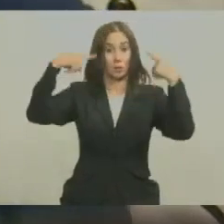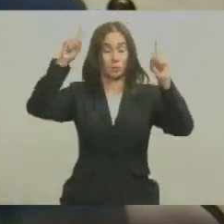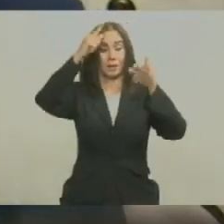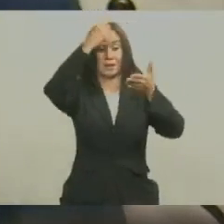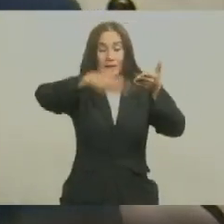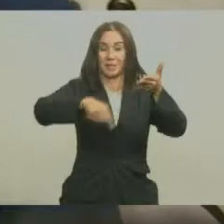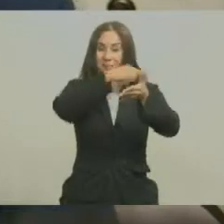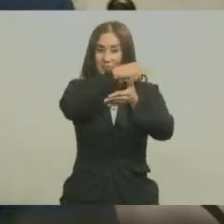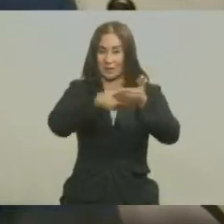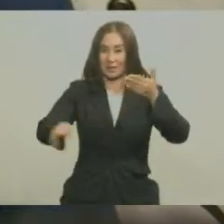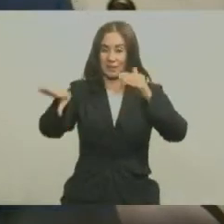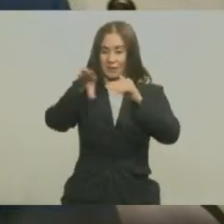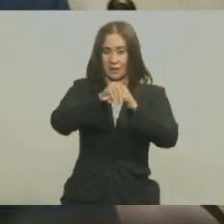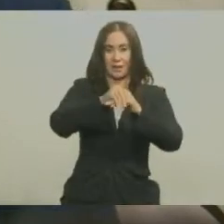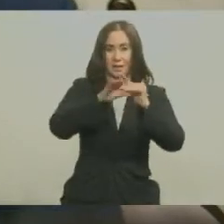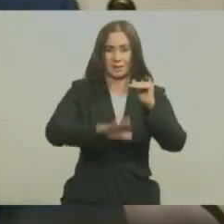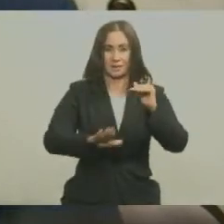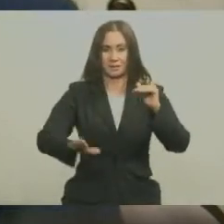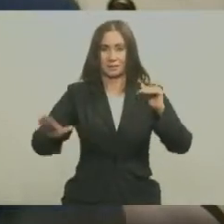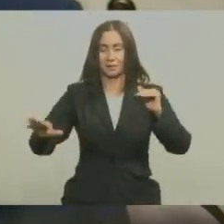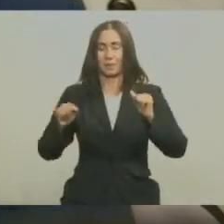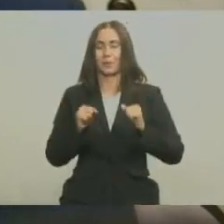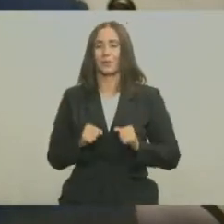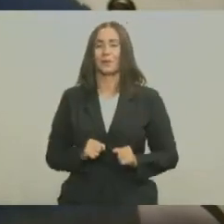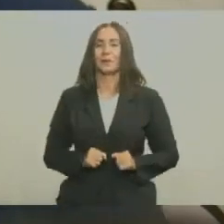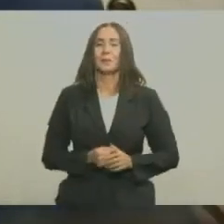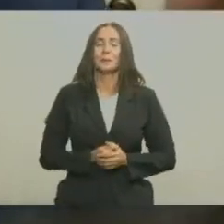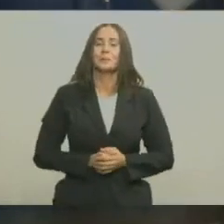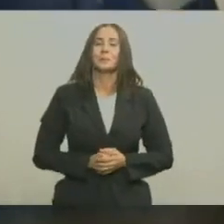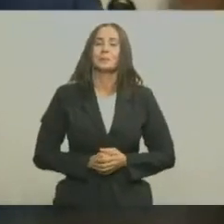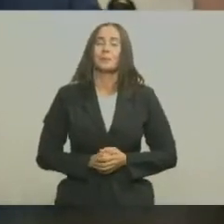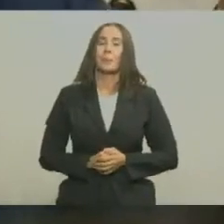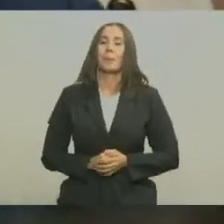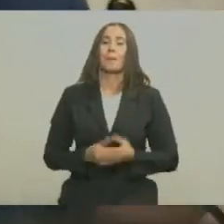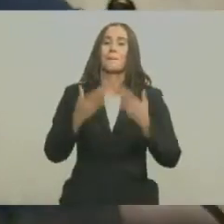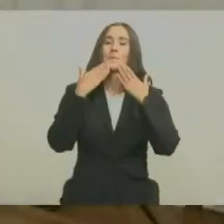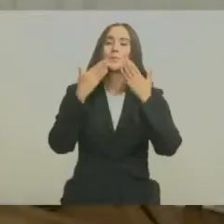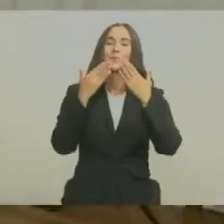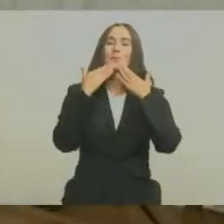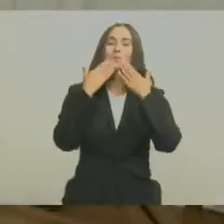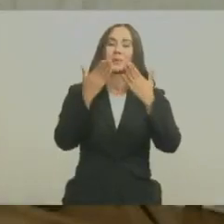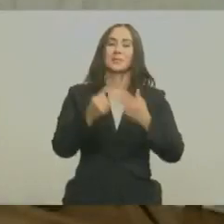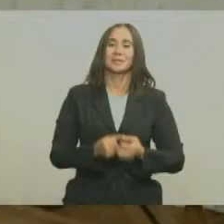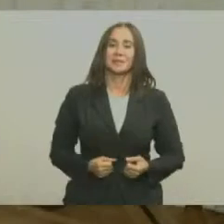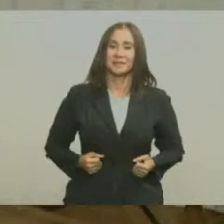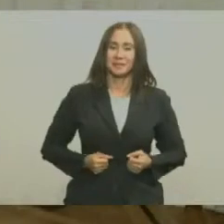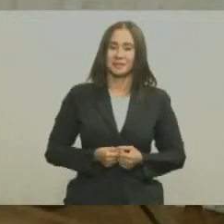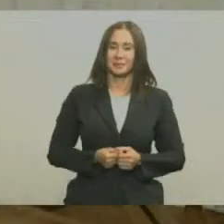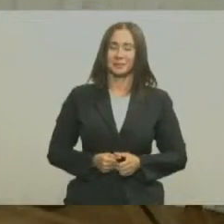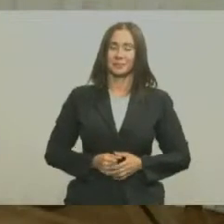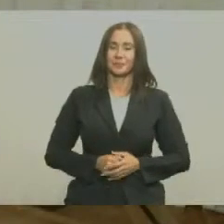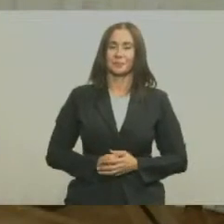de esta plaga de nuestro sistema legal de la República Dominicana. Muchas gracias.